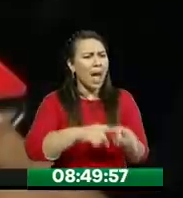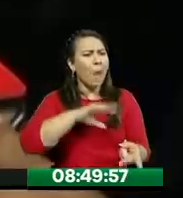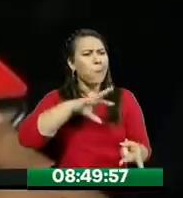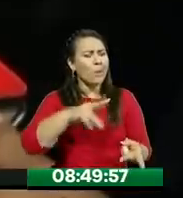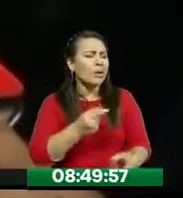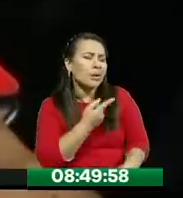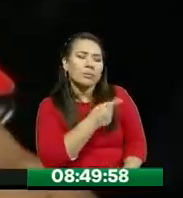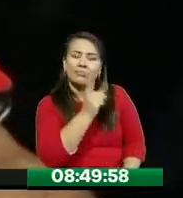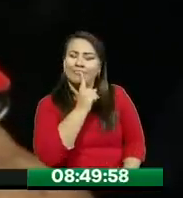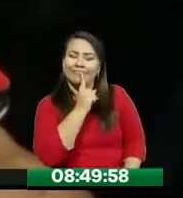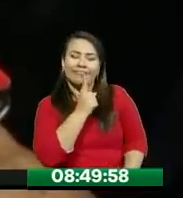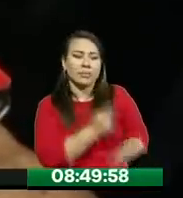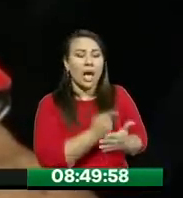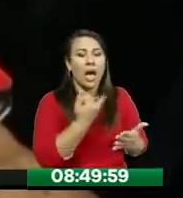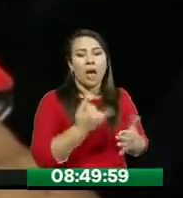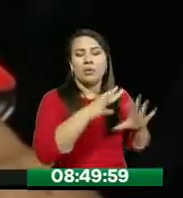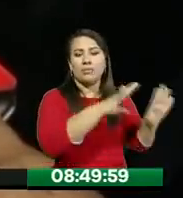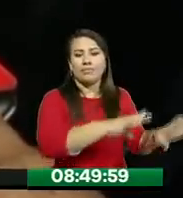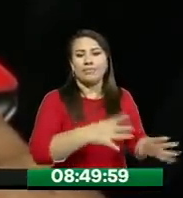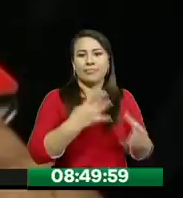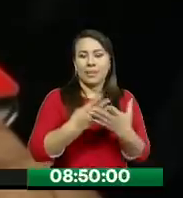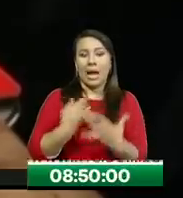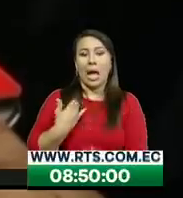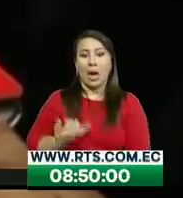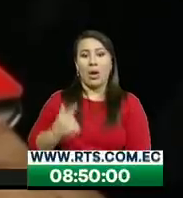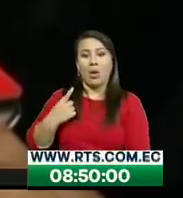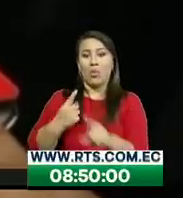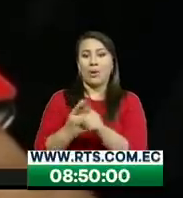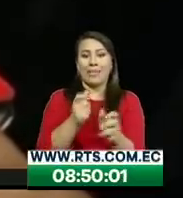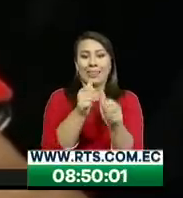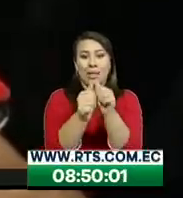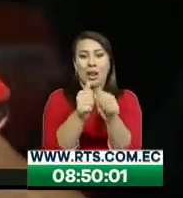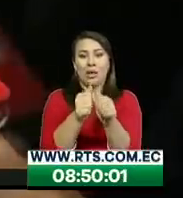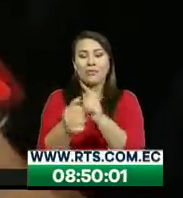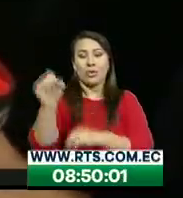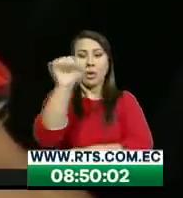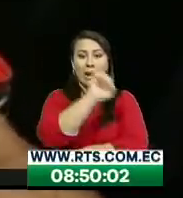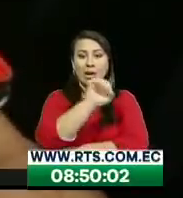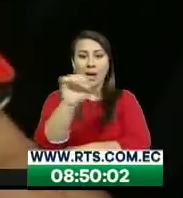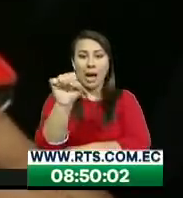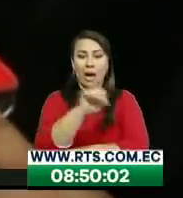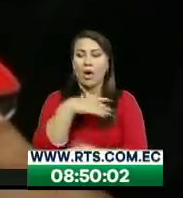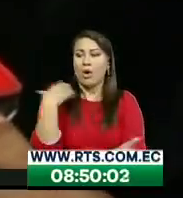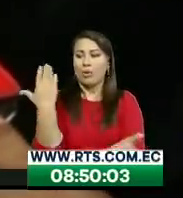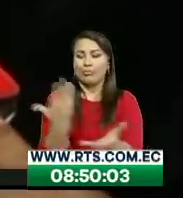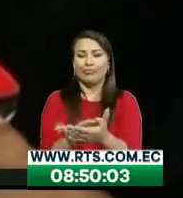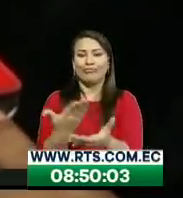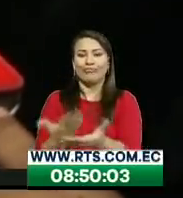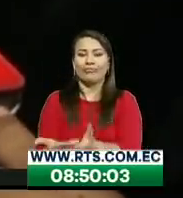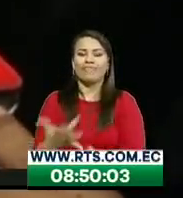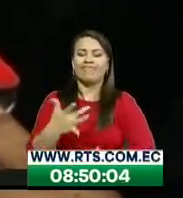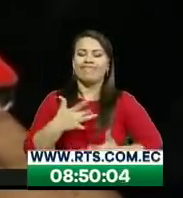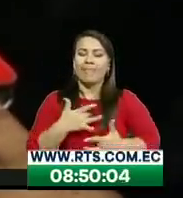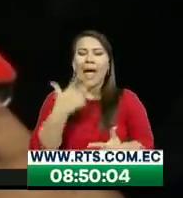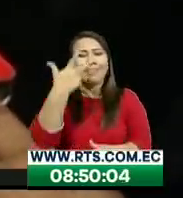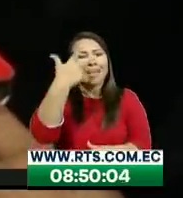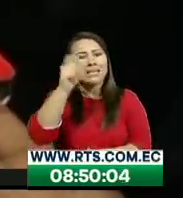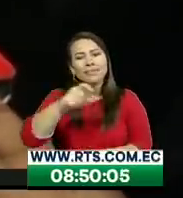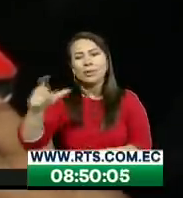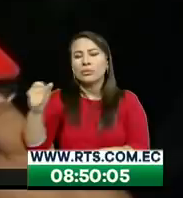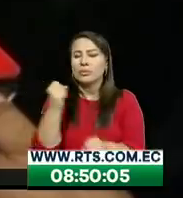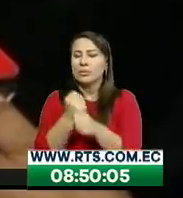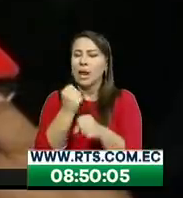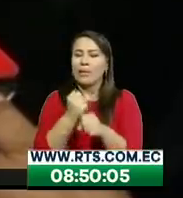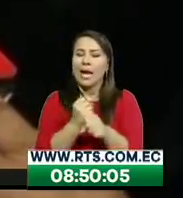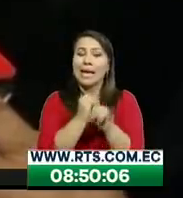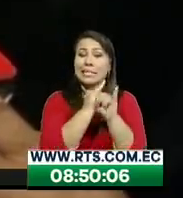de cámaras de seguridad instaladas en locales y viviendas de la zona. Ahí se muestra con la misma ropa que utilizaba al momento